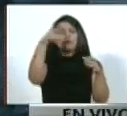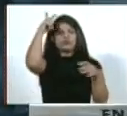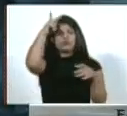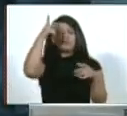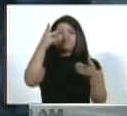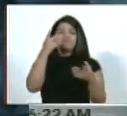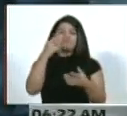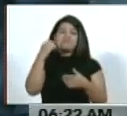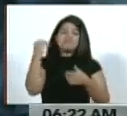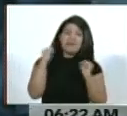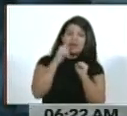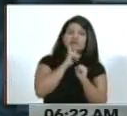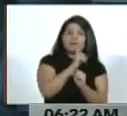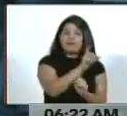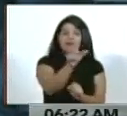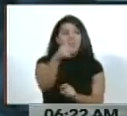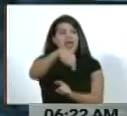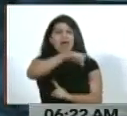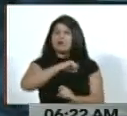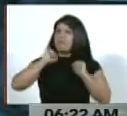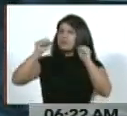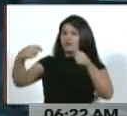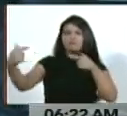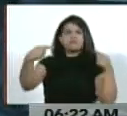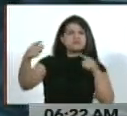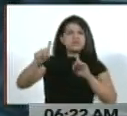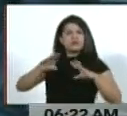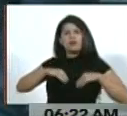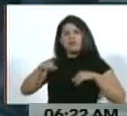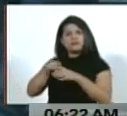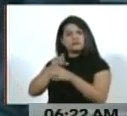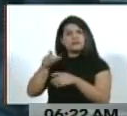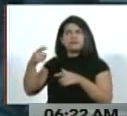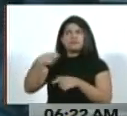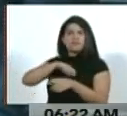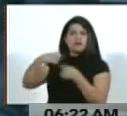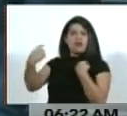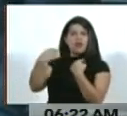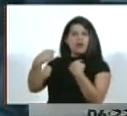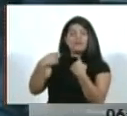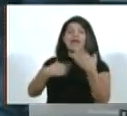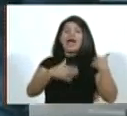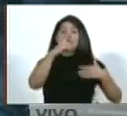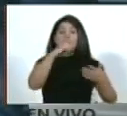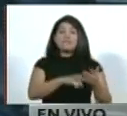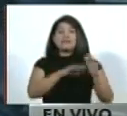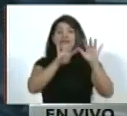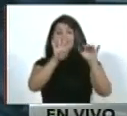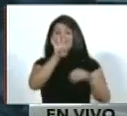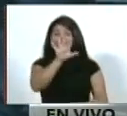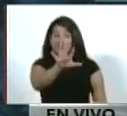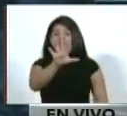comenzaron a hacer resistencia, cuando a partir de 1560 Guaycaipuro,